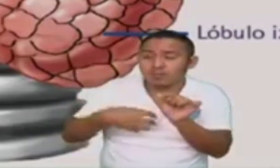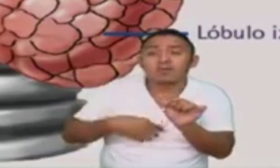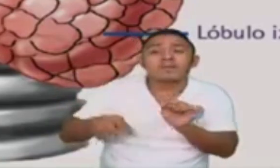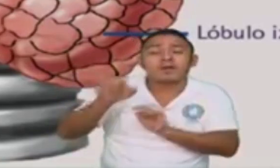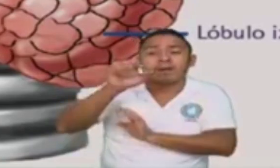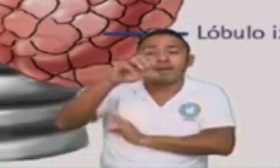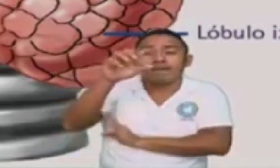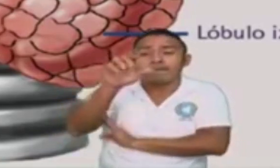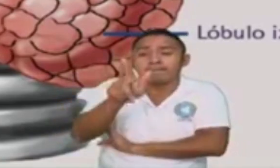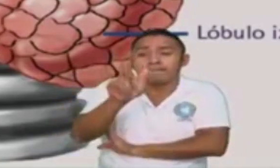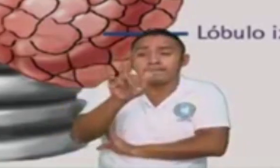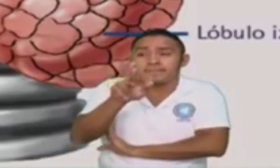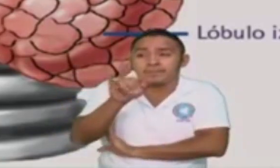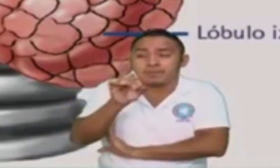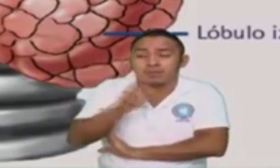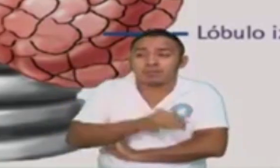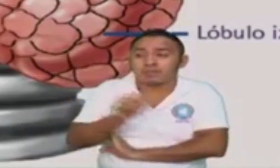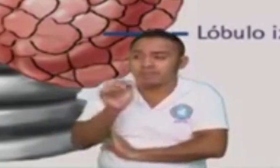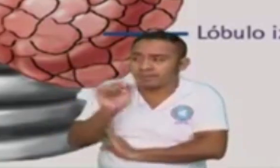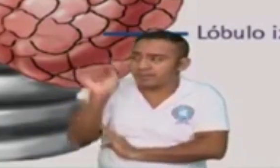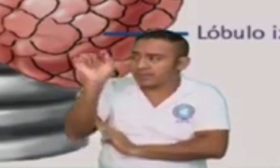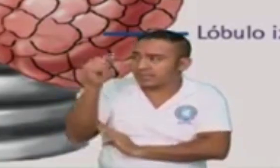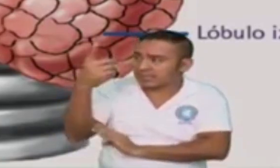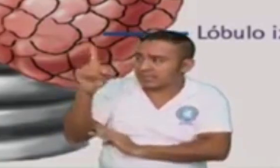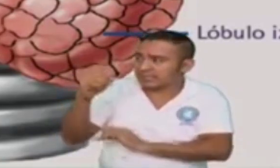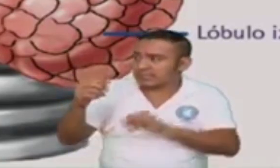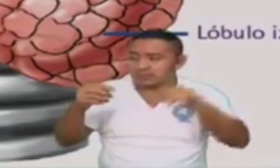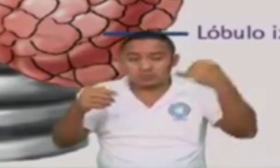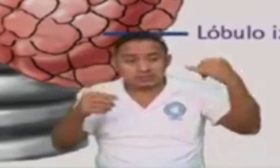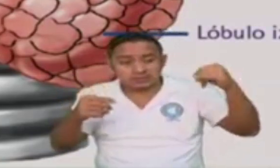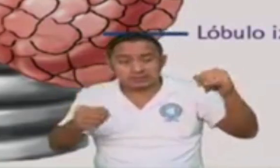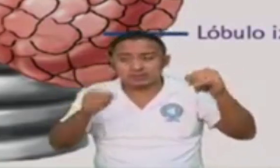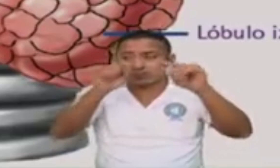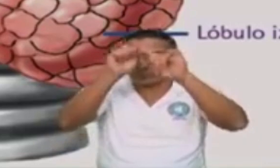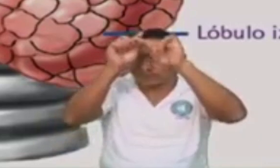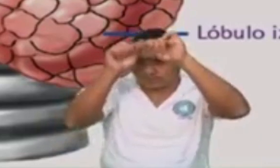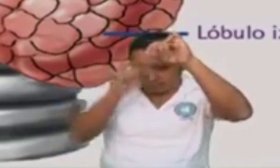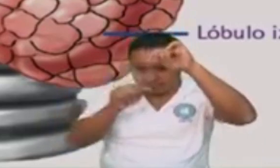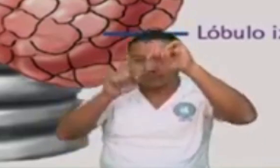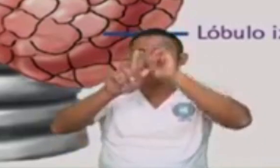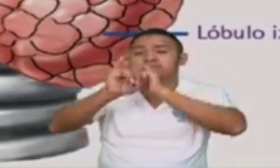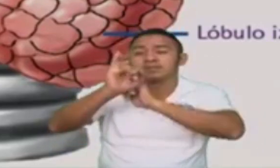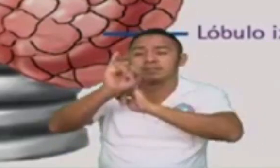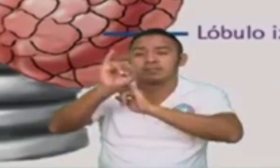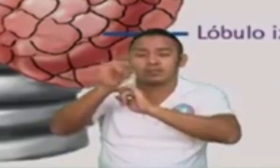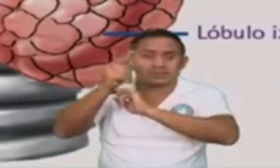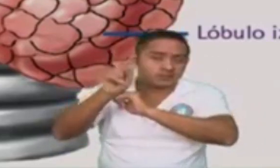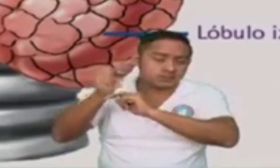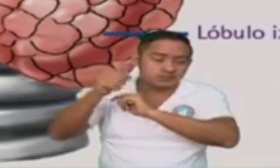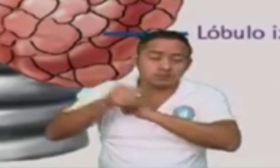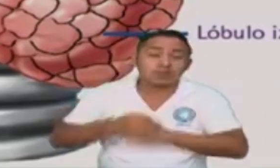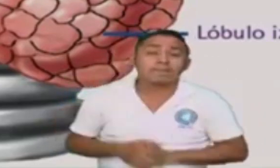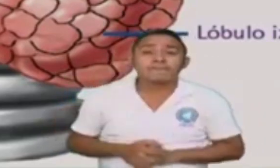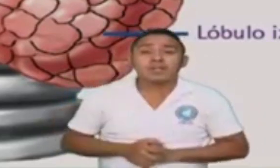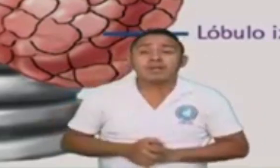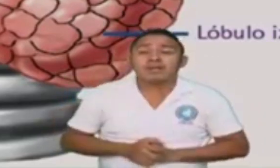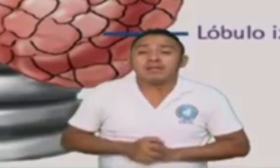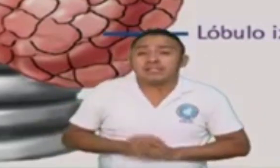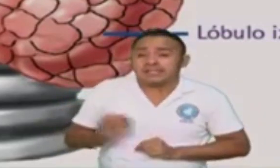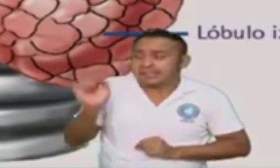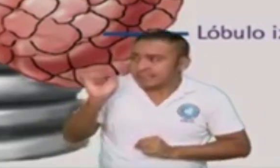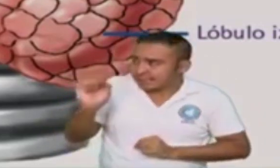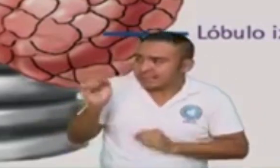un lóbulo izquierdo, uno derecho, una porción central que es el istmo, y ella está adherida, pues, a la cara anterior ahí de la tráquea. Ahí podemos ver